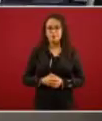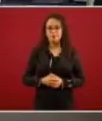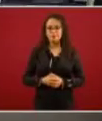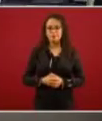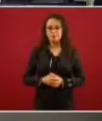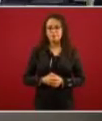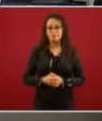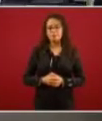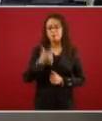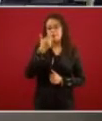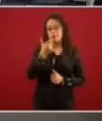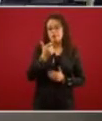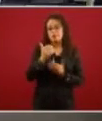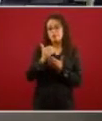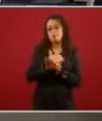Menos ingresos,